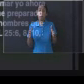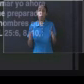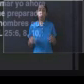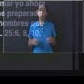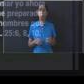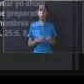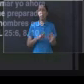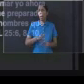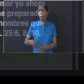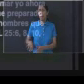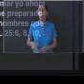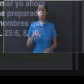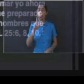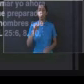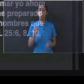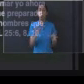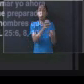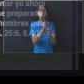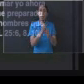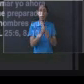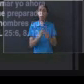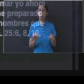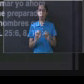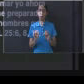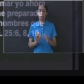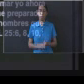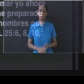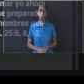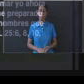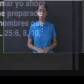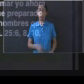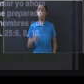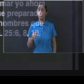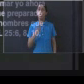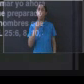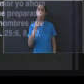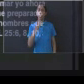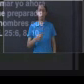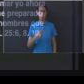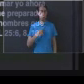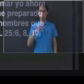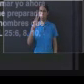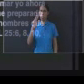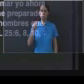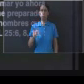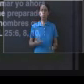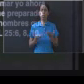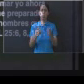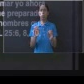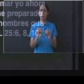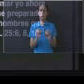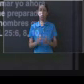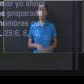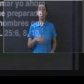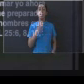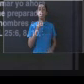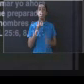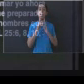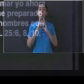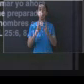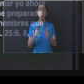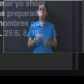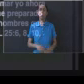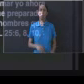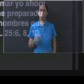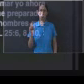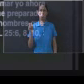Y entonces este hombre dice, no. Yo no le voy a dar. Y Naval respondió a los jóvenes enviados por David. Dijo, ¿y quién es David? ¿Quién es el